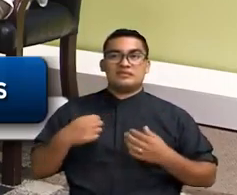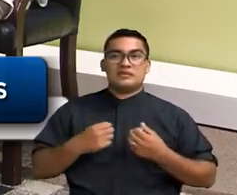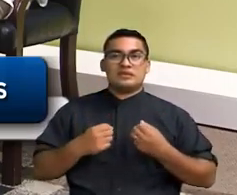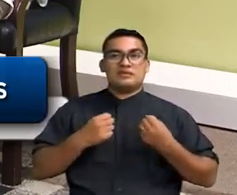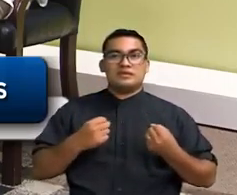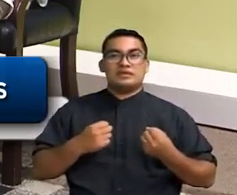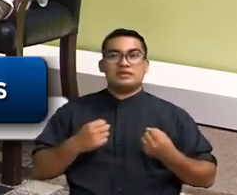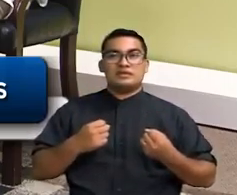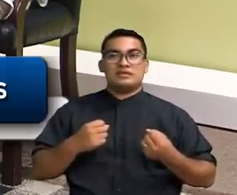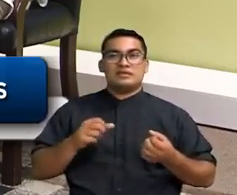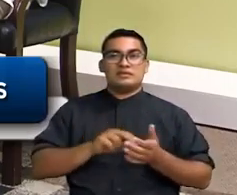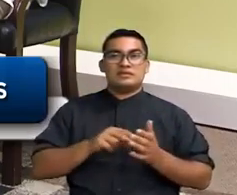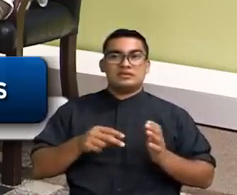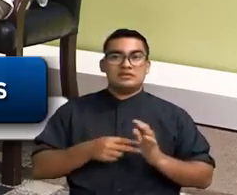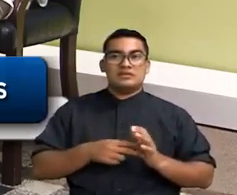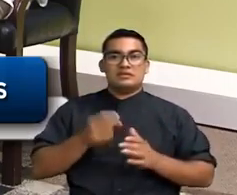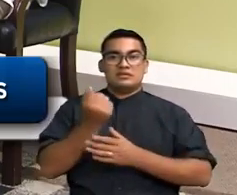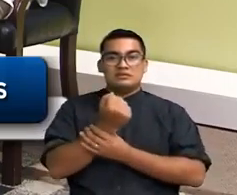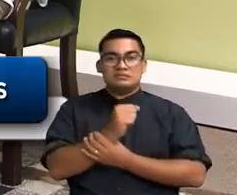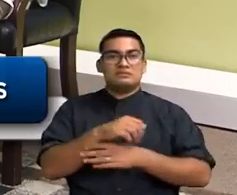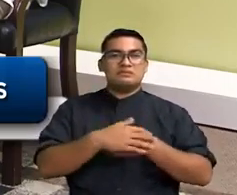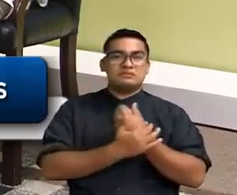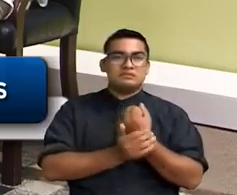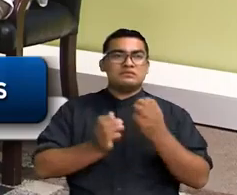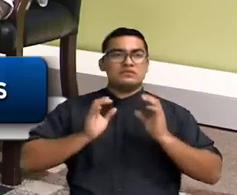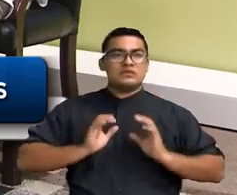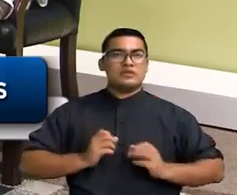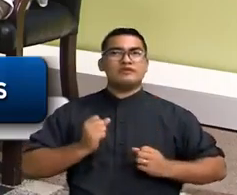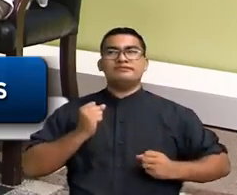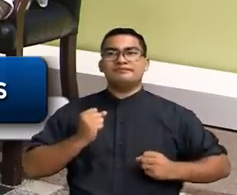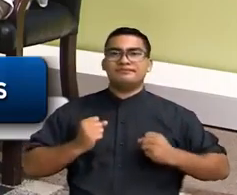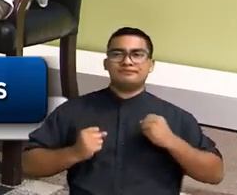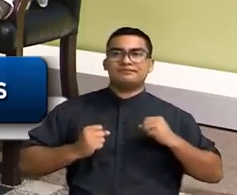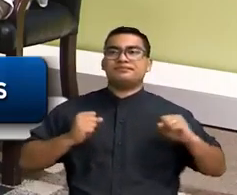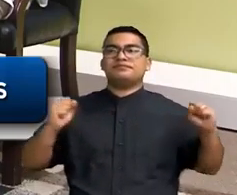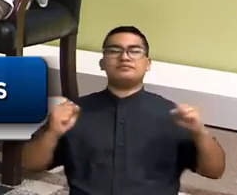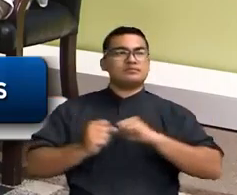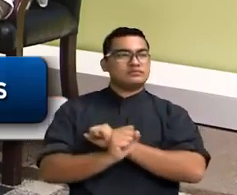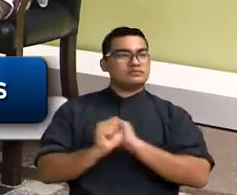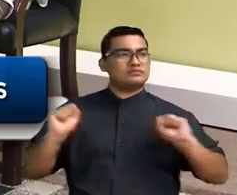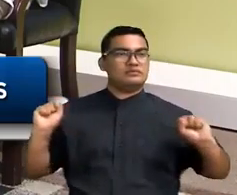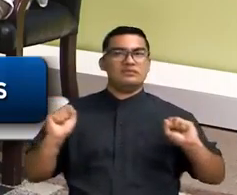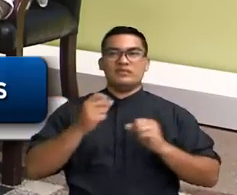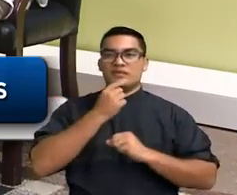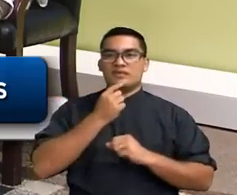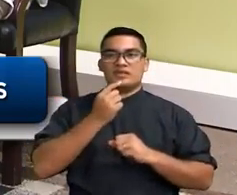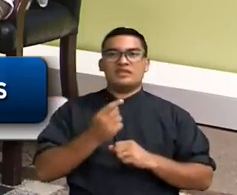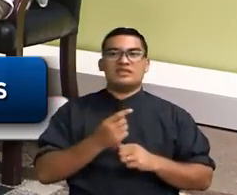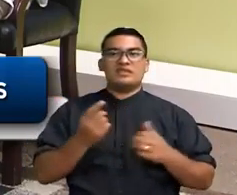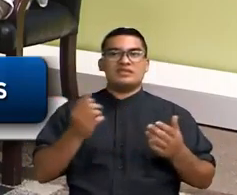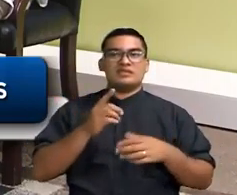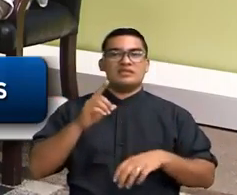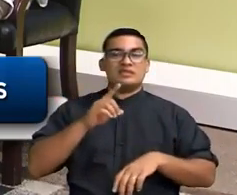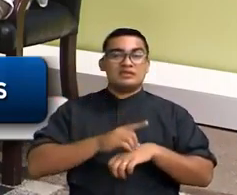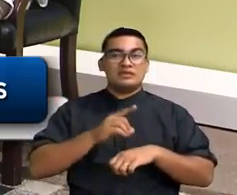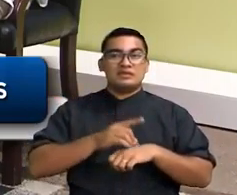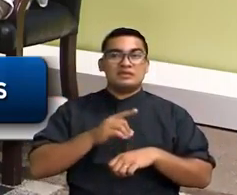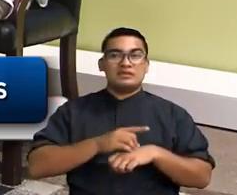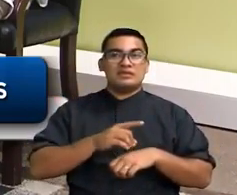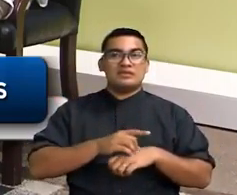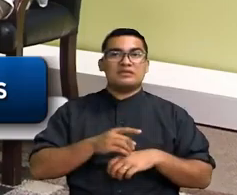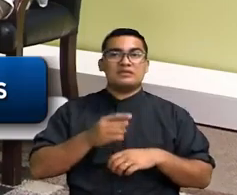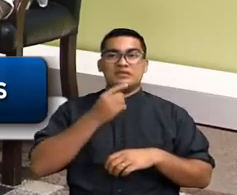a través de la terapia física y en etapas tempranas hacer el diagnóstico. Y me duele el hombro, no tomarme un analgésico, porque